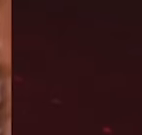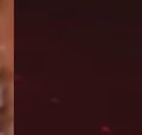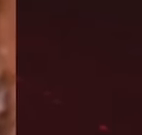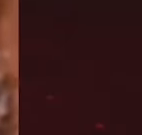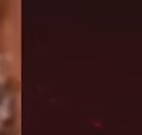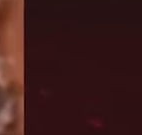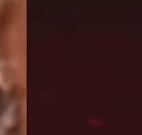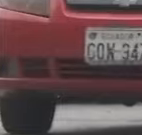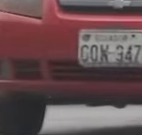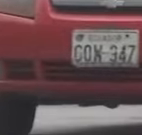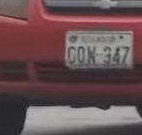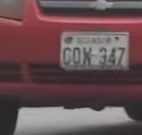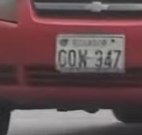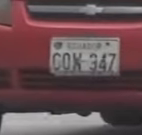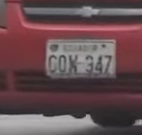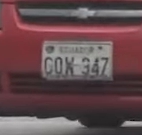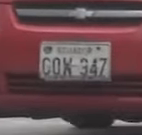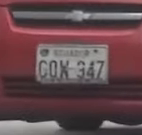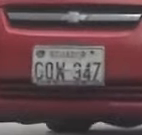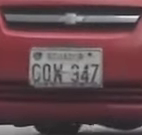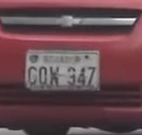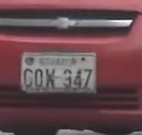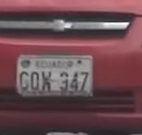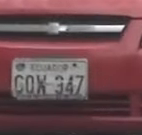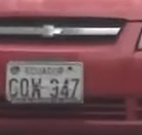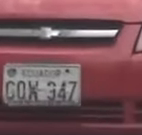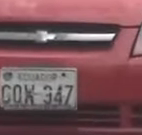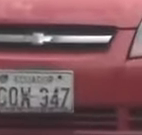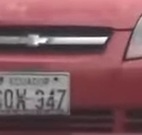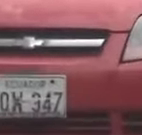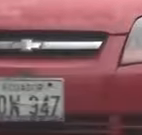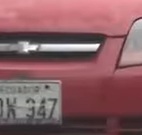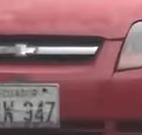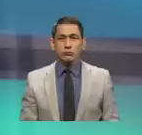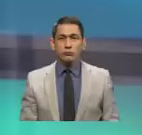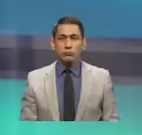esferas criminales. Juan Pablo Ruiz, TC Televisión.